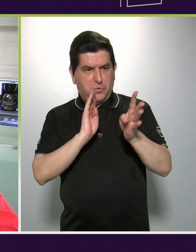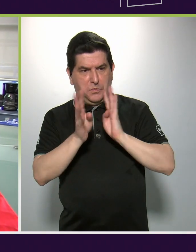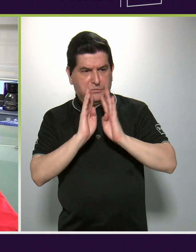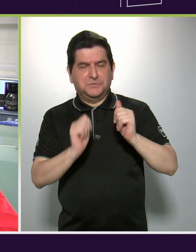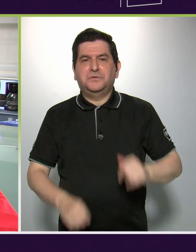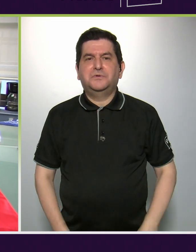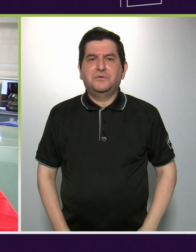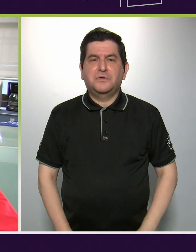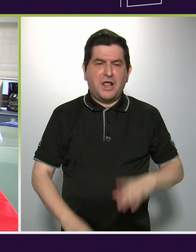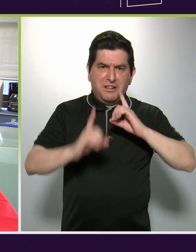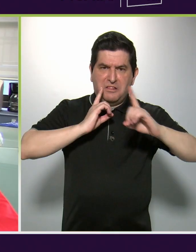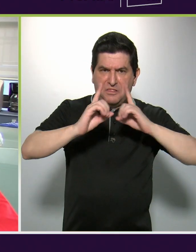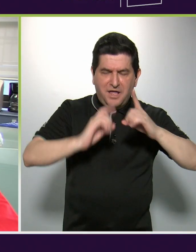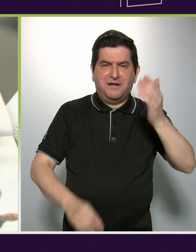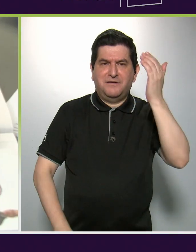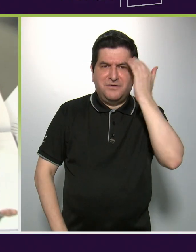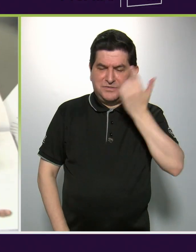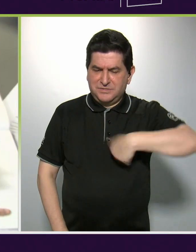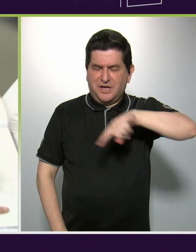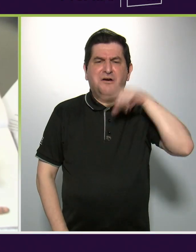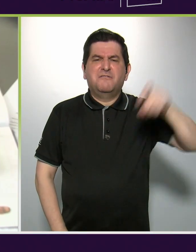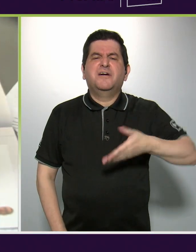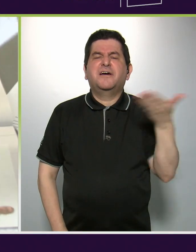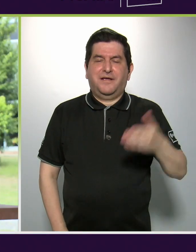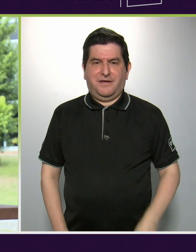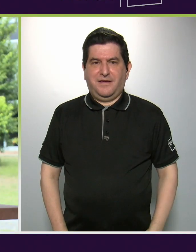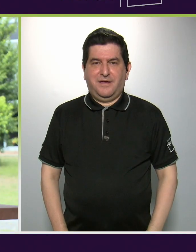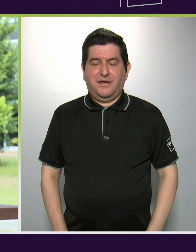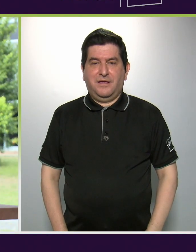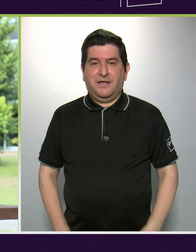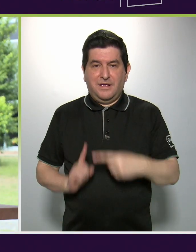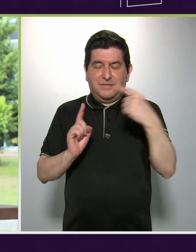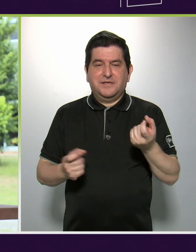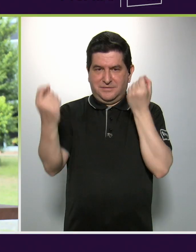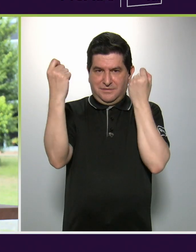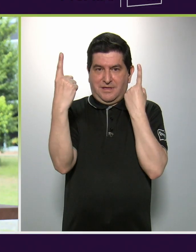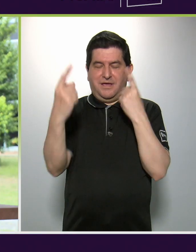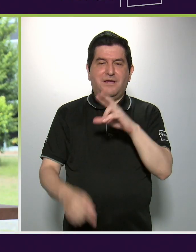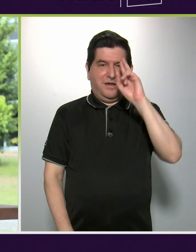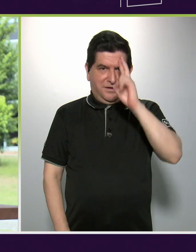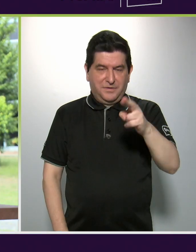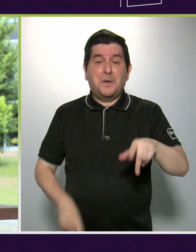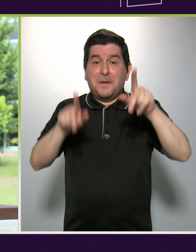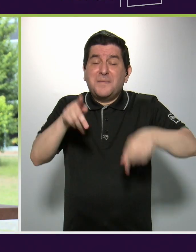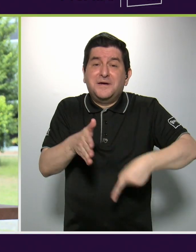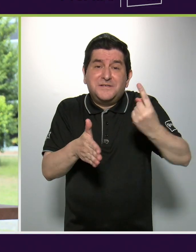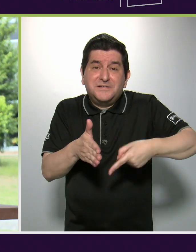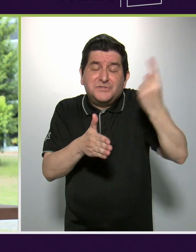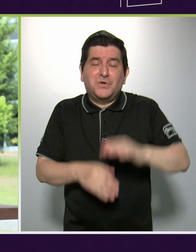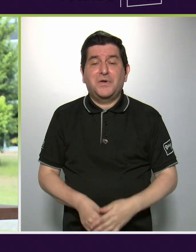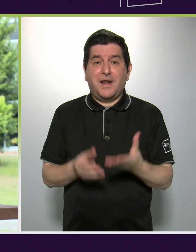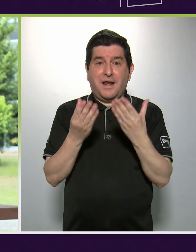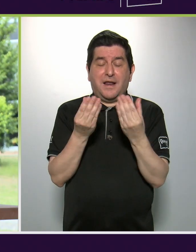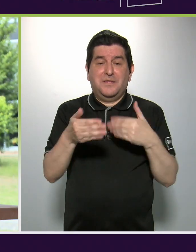marco de empatía y de respeto. Siento que a veces las personas tienen miedo a acercarse a las personas con discapacidad o en situación de